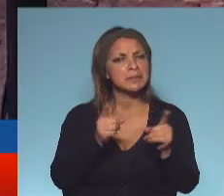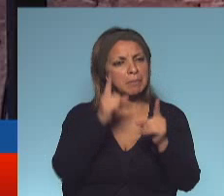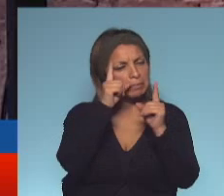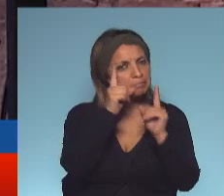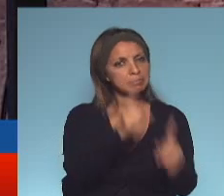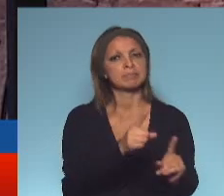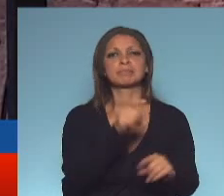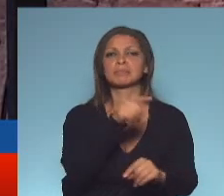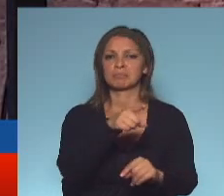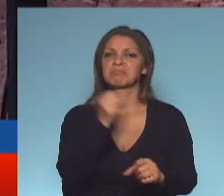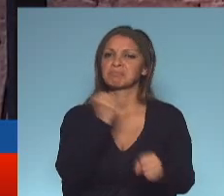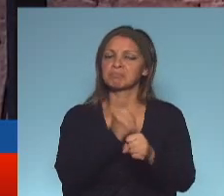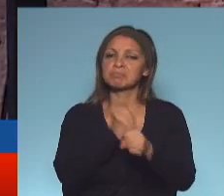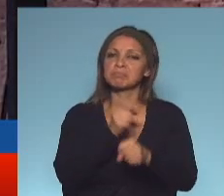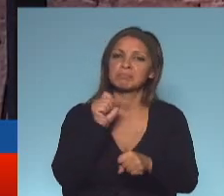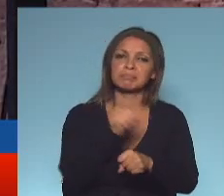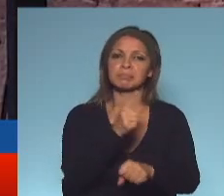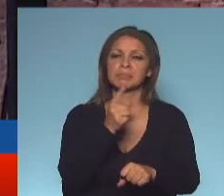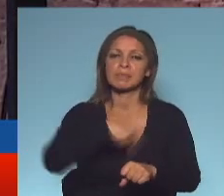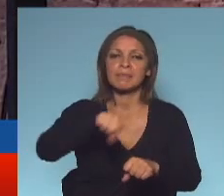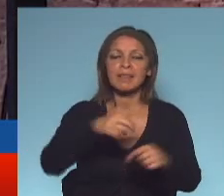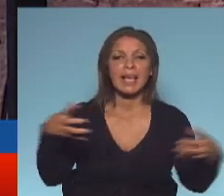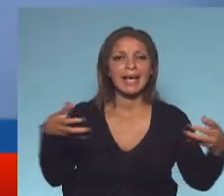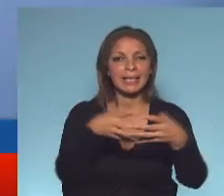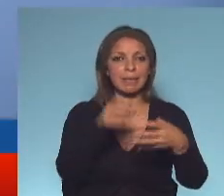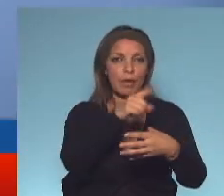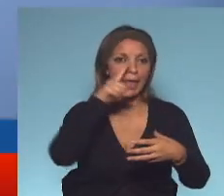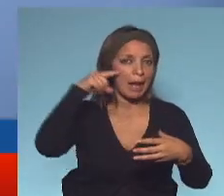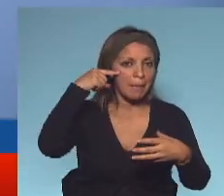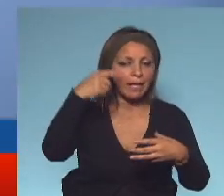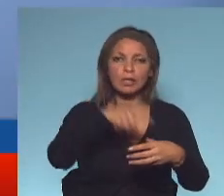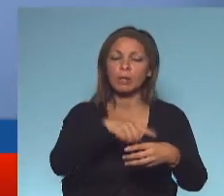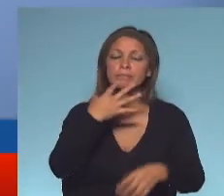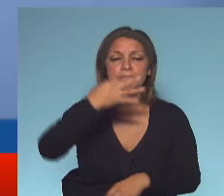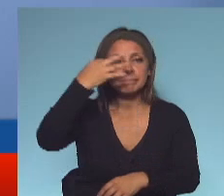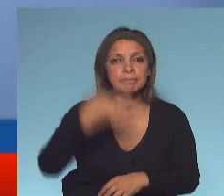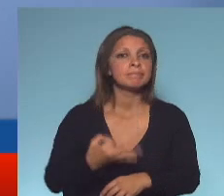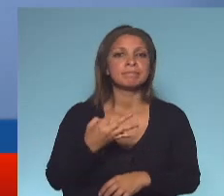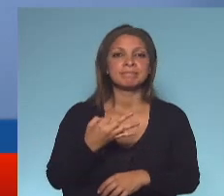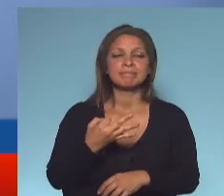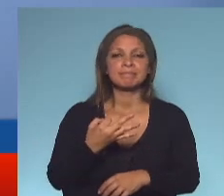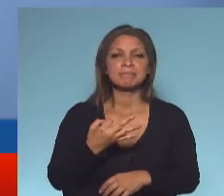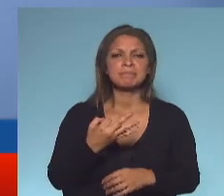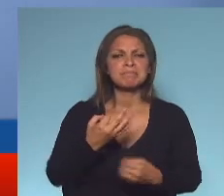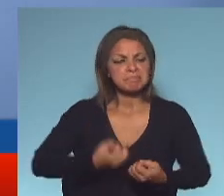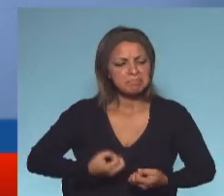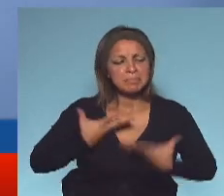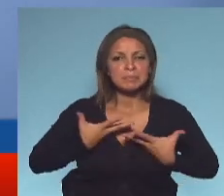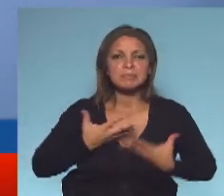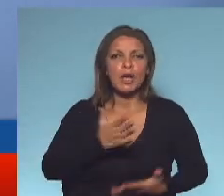en la gestión de Alberto y toda su gente en lo magnífico,